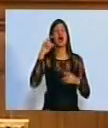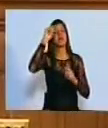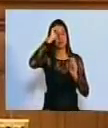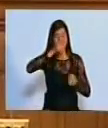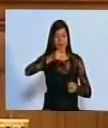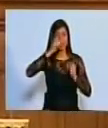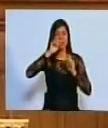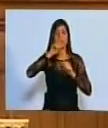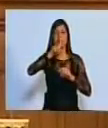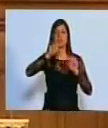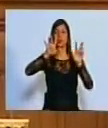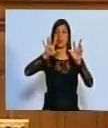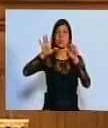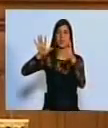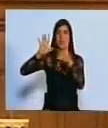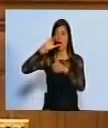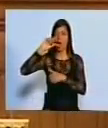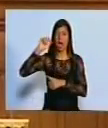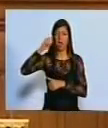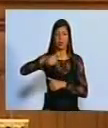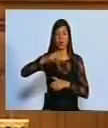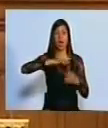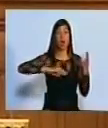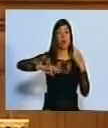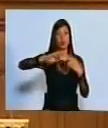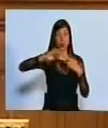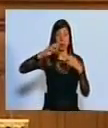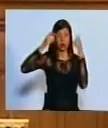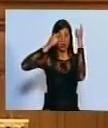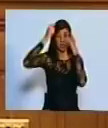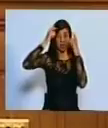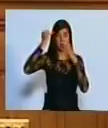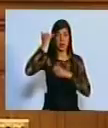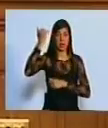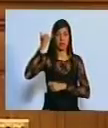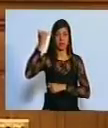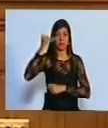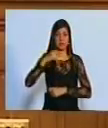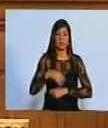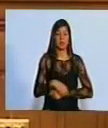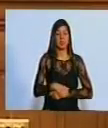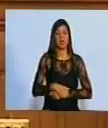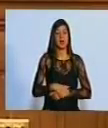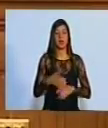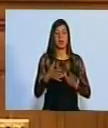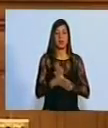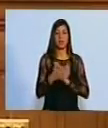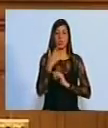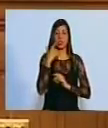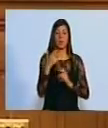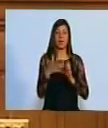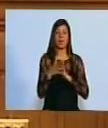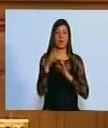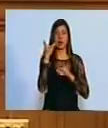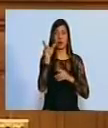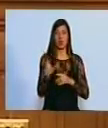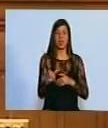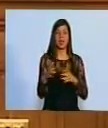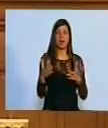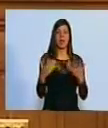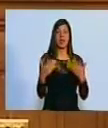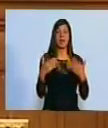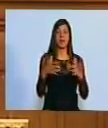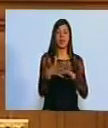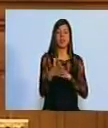luego 186 años por la Revolución Bolivariana. De allí la trascendencia de estar este